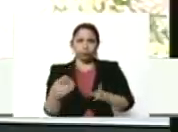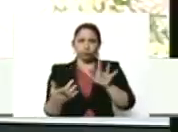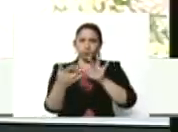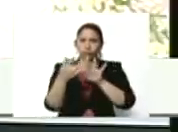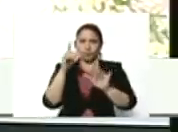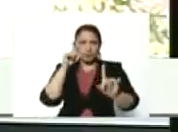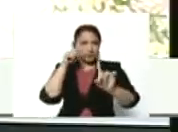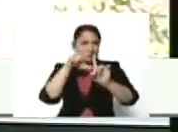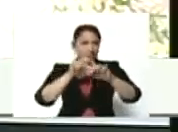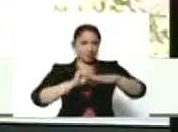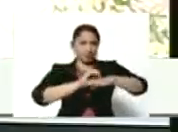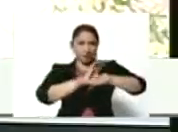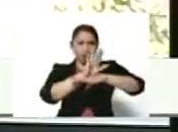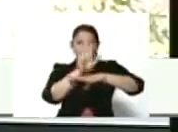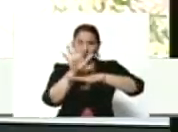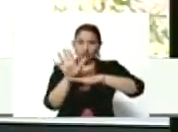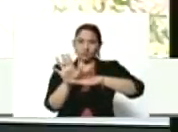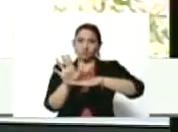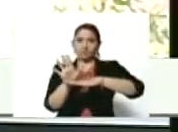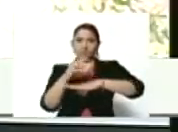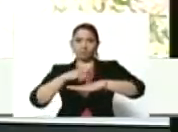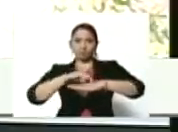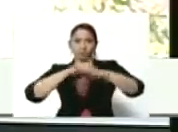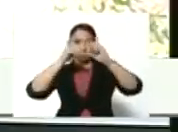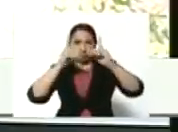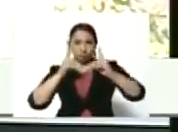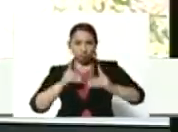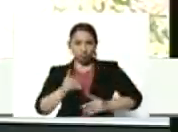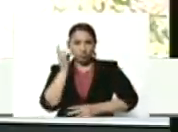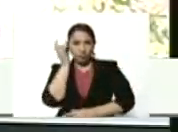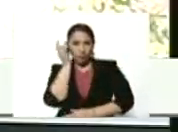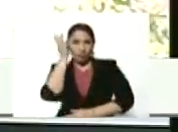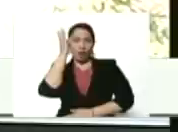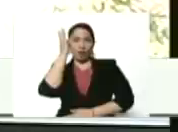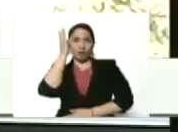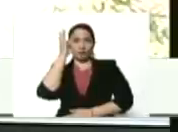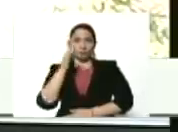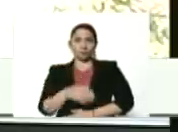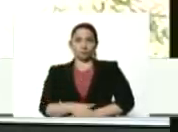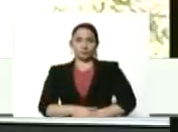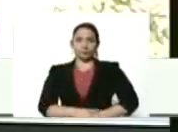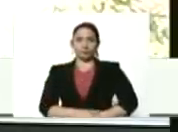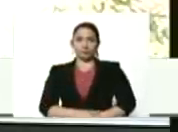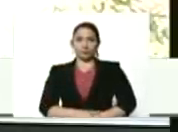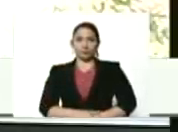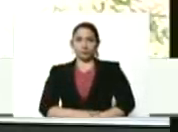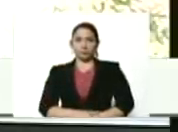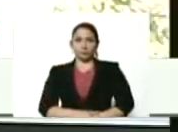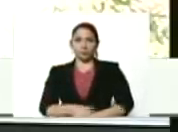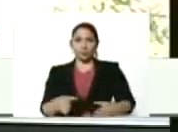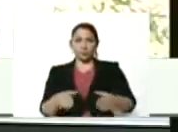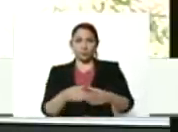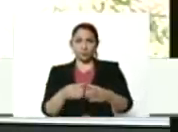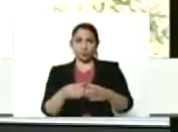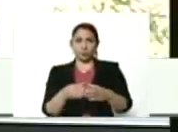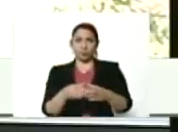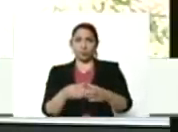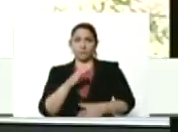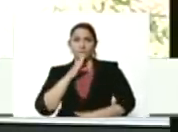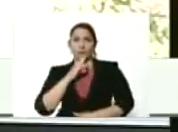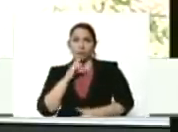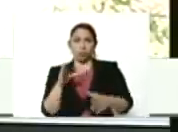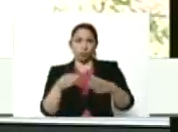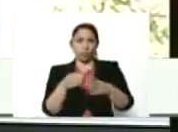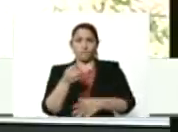marco del ALBA, hemos decidido crear un fondo de medicinas y vacunas